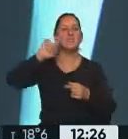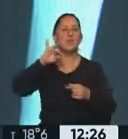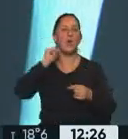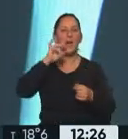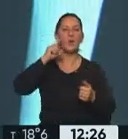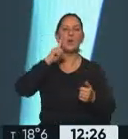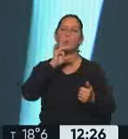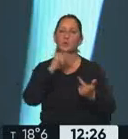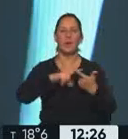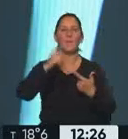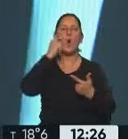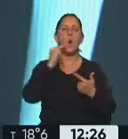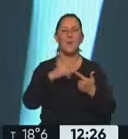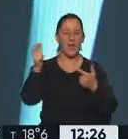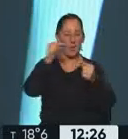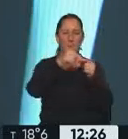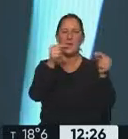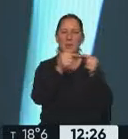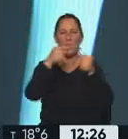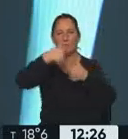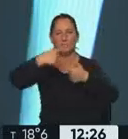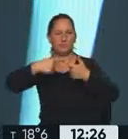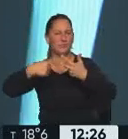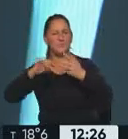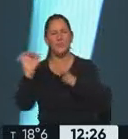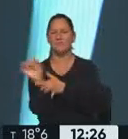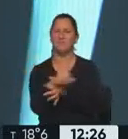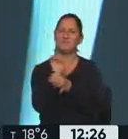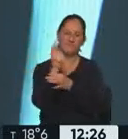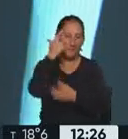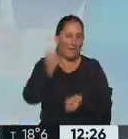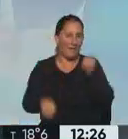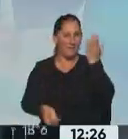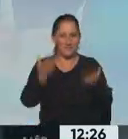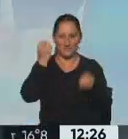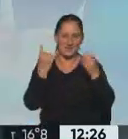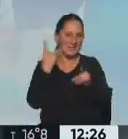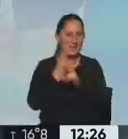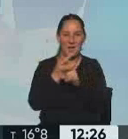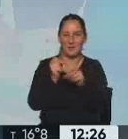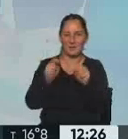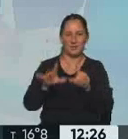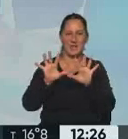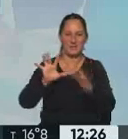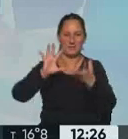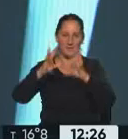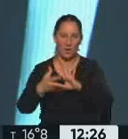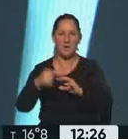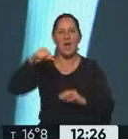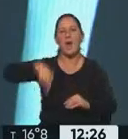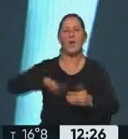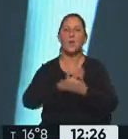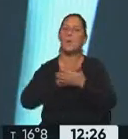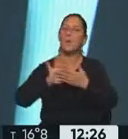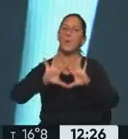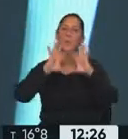Hombre de Al Lado, de películas que son muy talentosas y tienen mucha creatividad. Siempre lo han hecho. Sí, cada claro. una de las incursiones en el